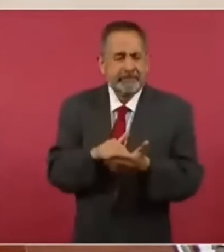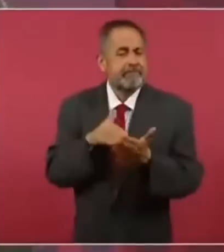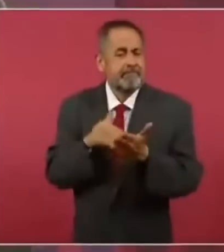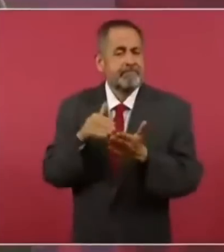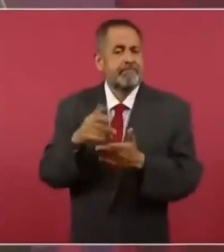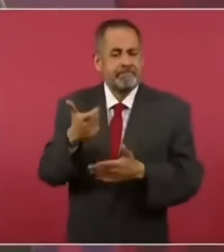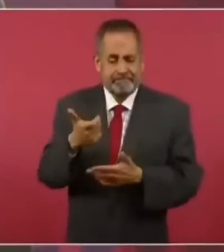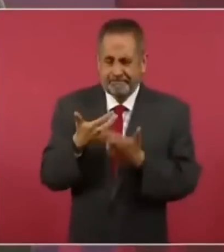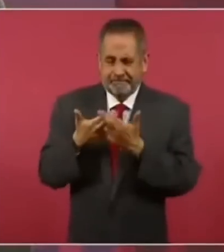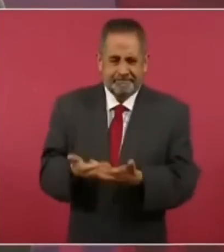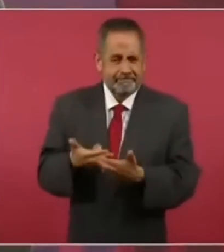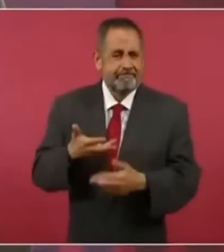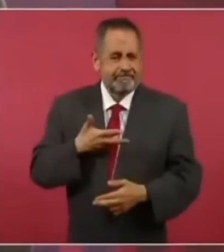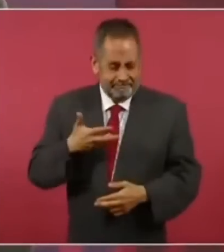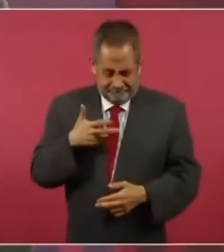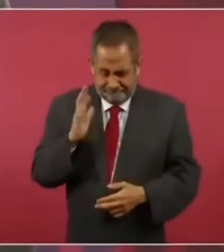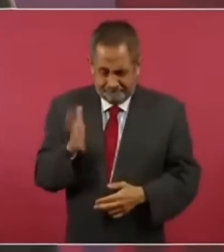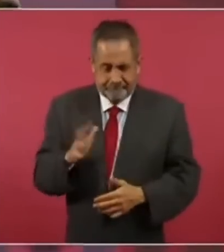pesos.